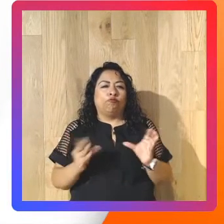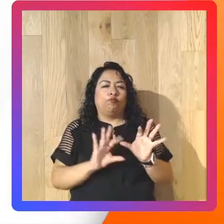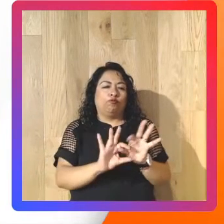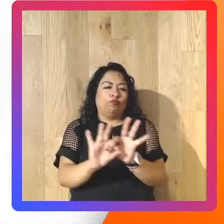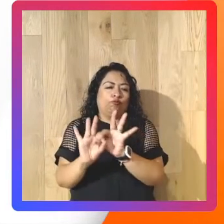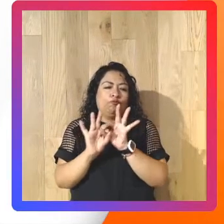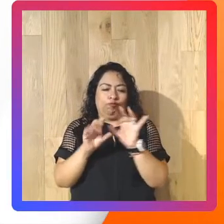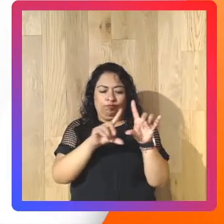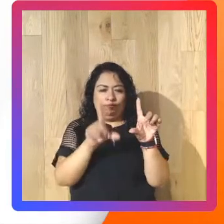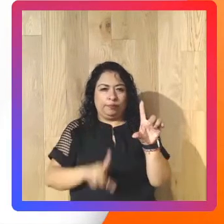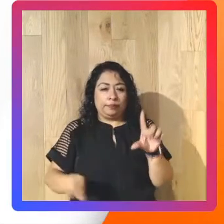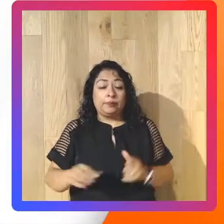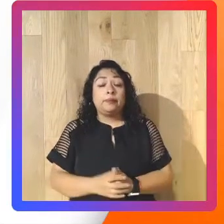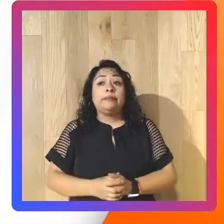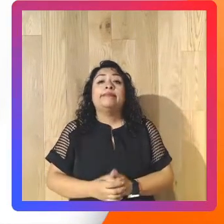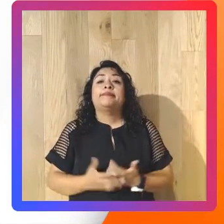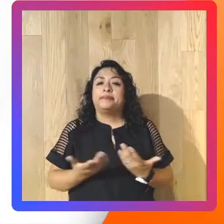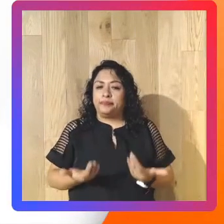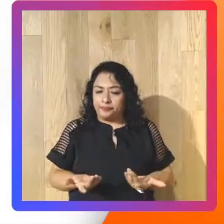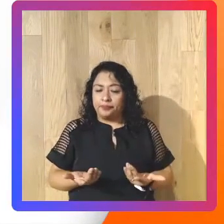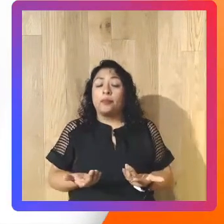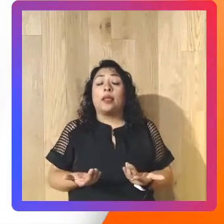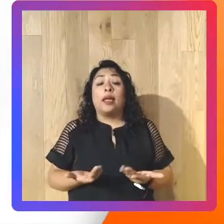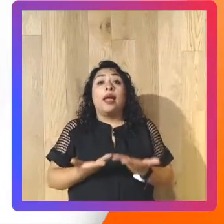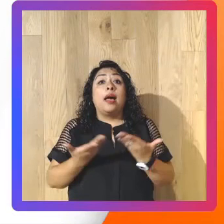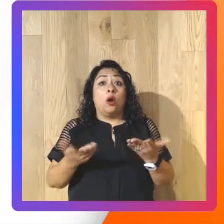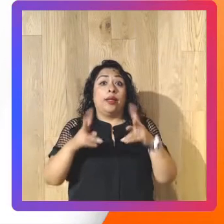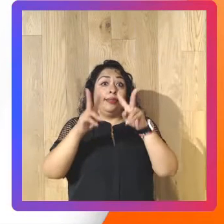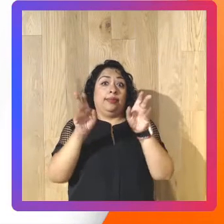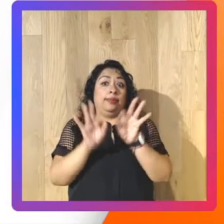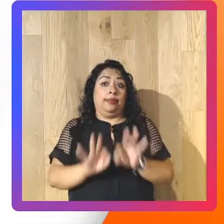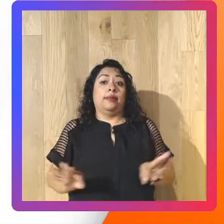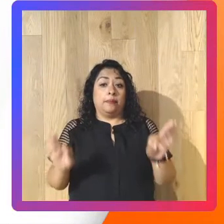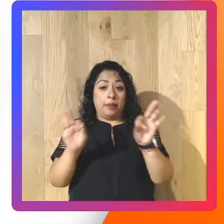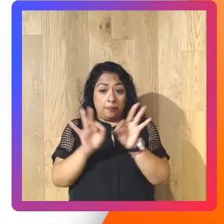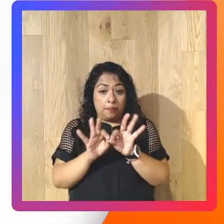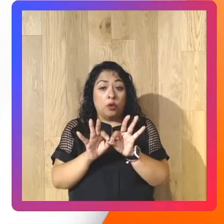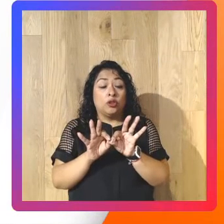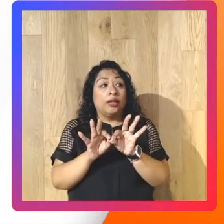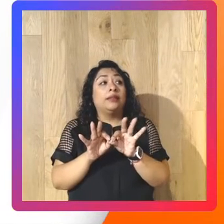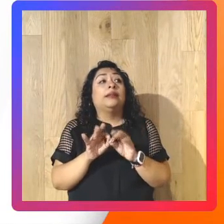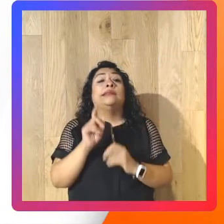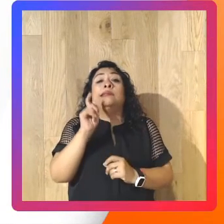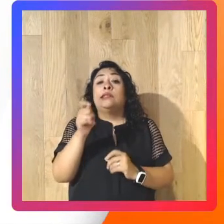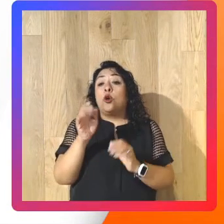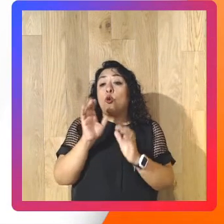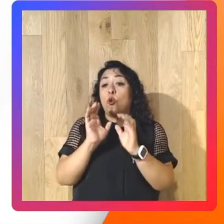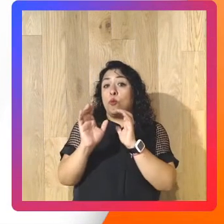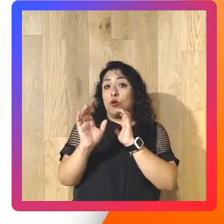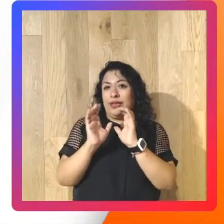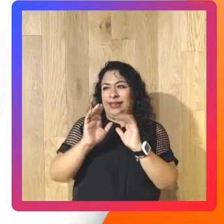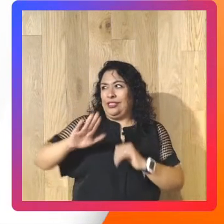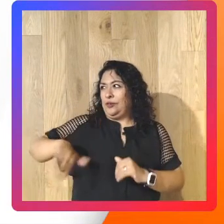conjuntamente como país. Esto me lleva a un tema importante que es la comunicación, y